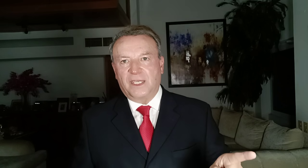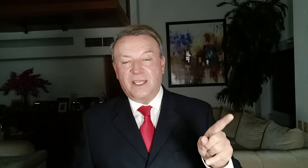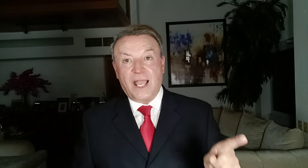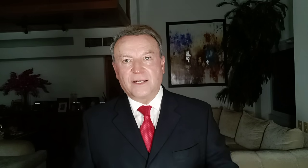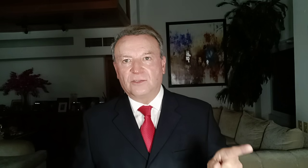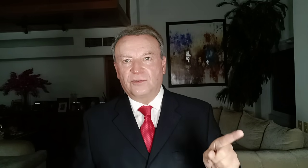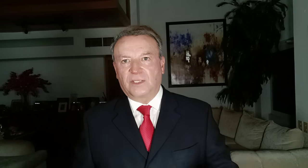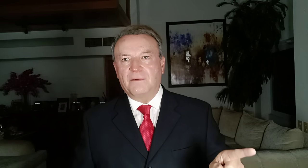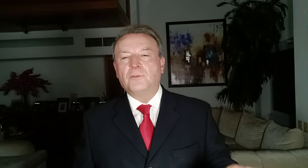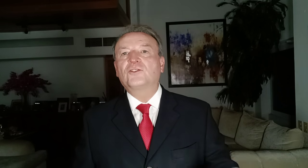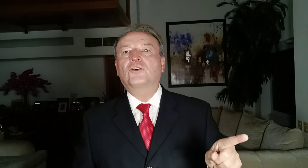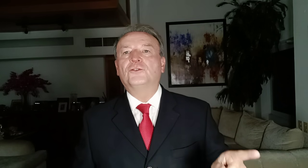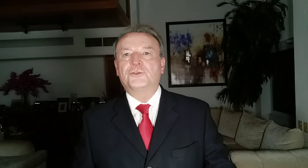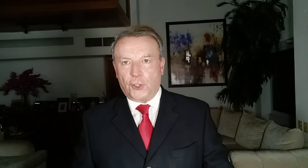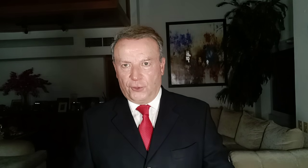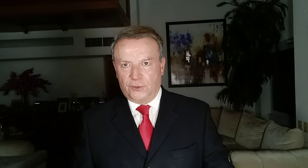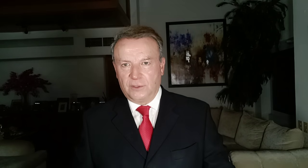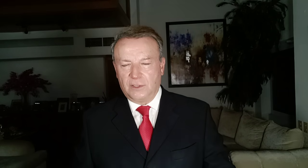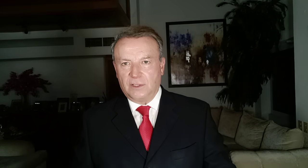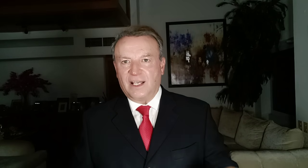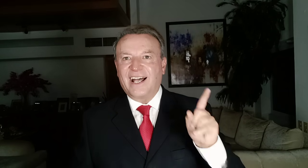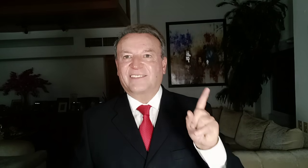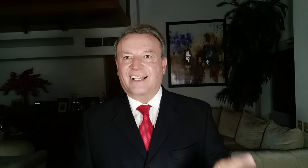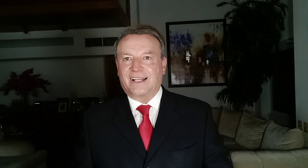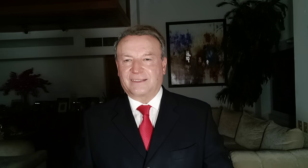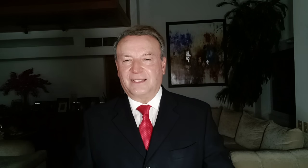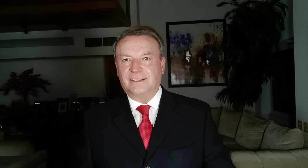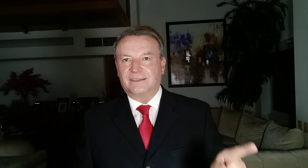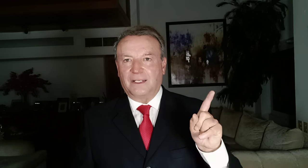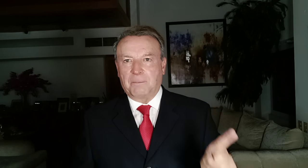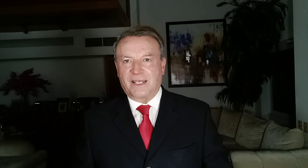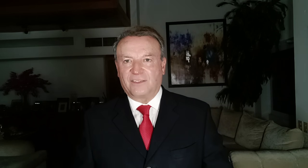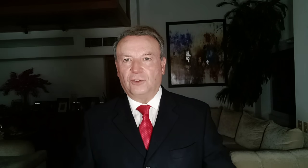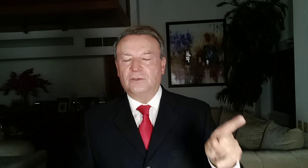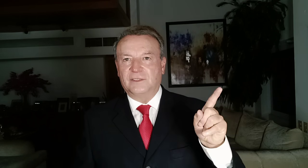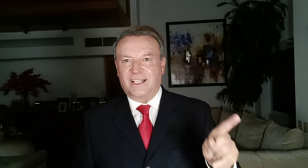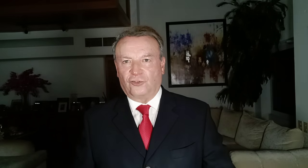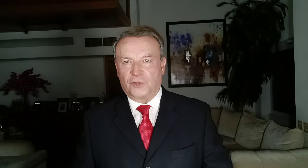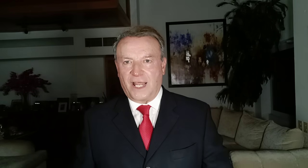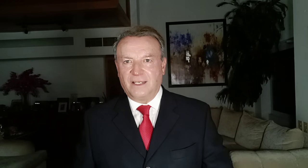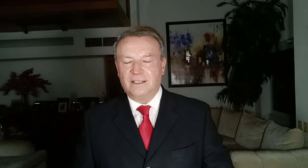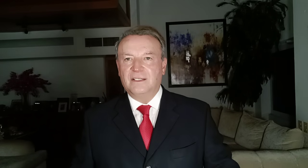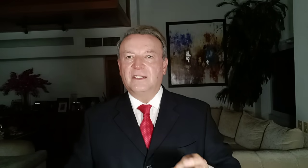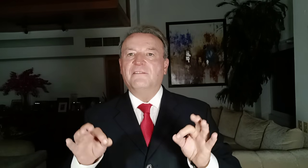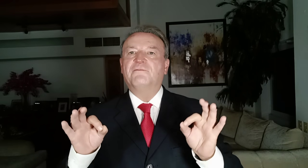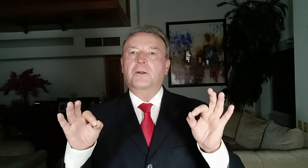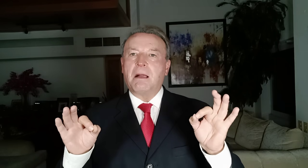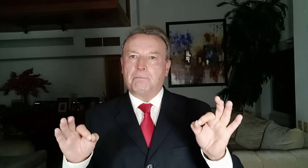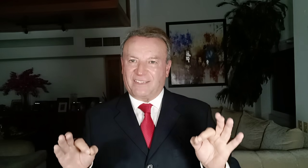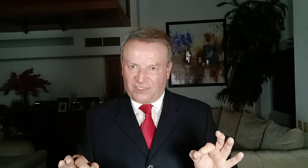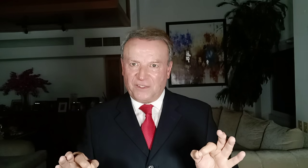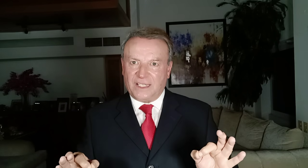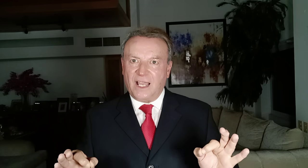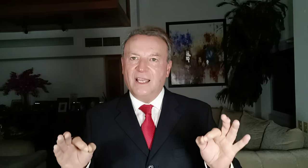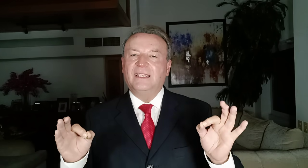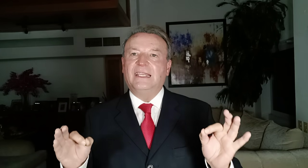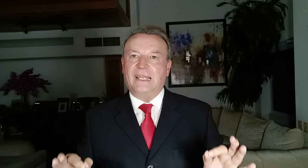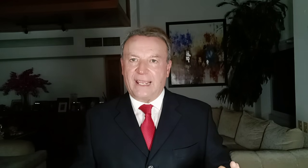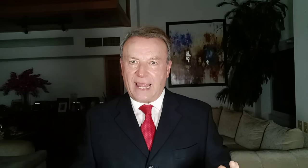los mexicanos que vamos con todo a sacarte del Palacio Nacional en forma